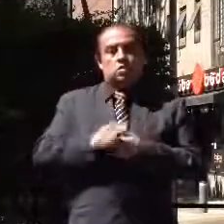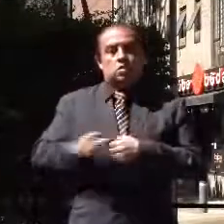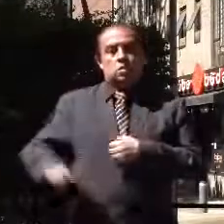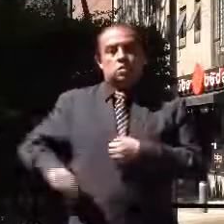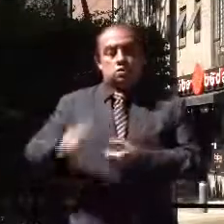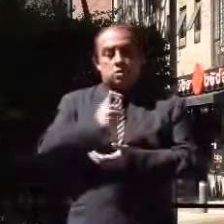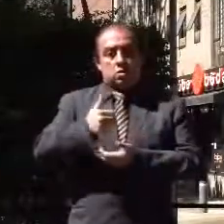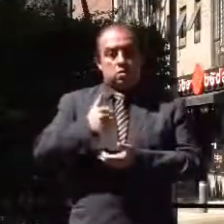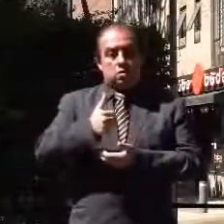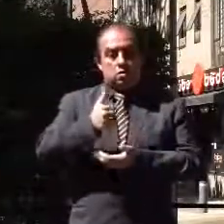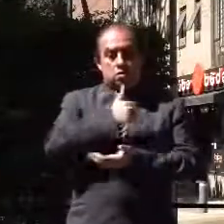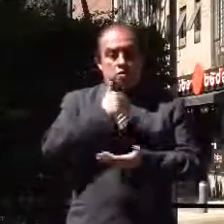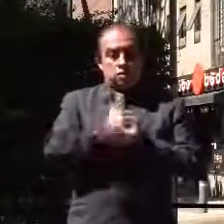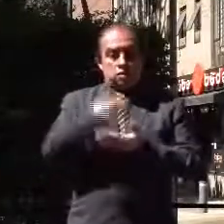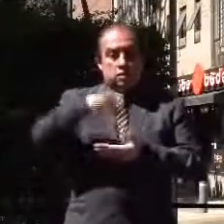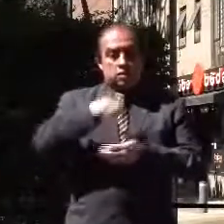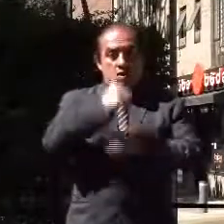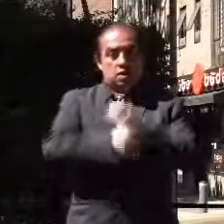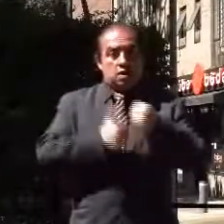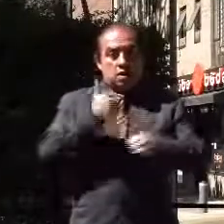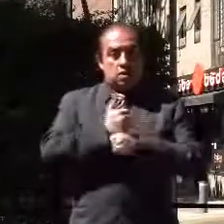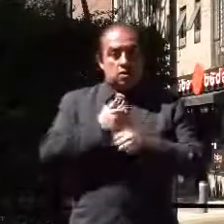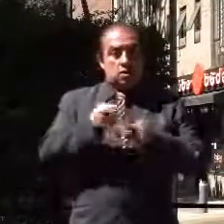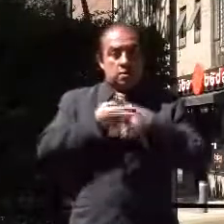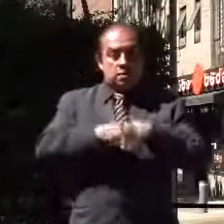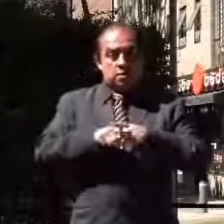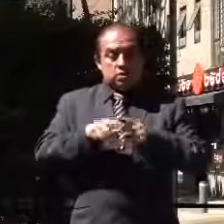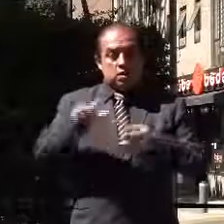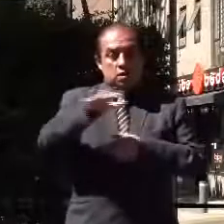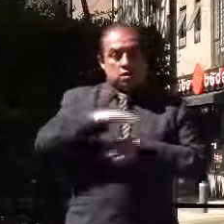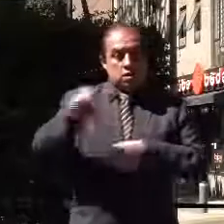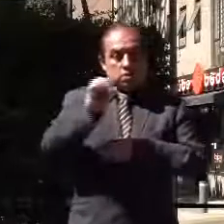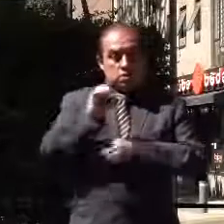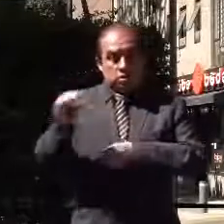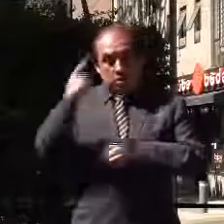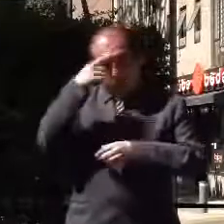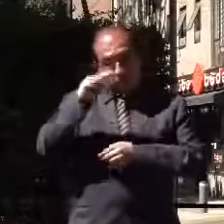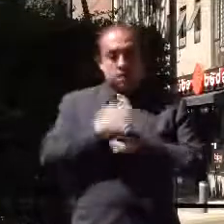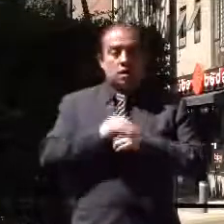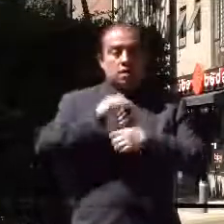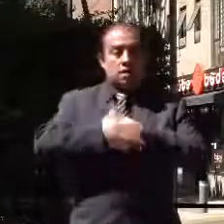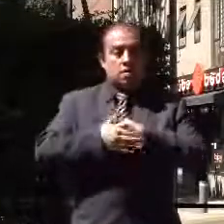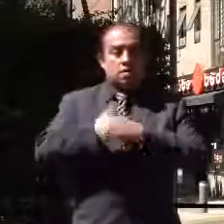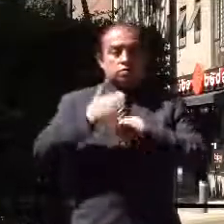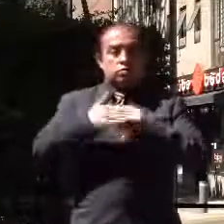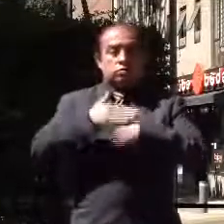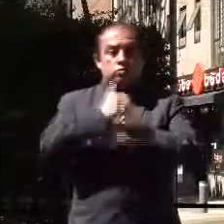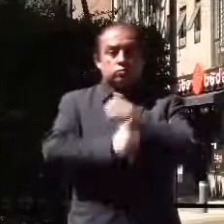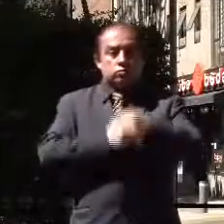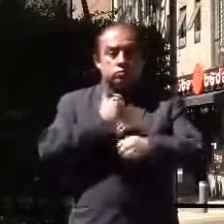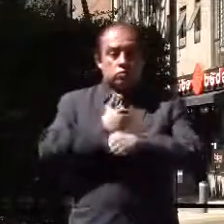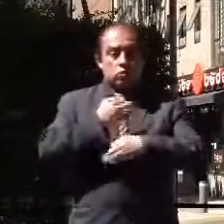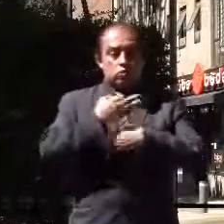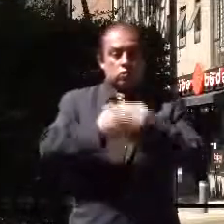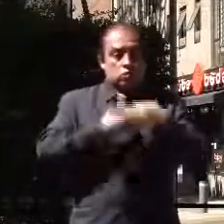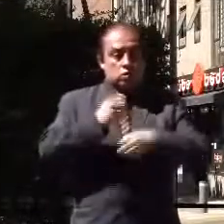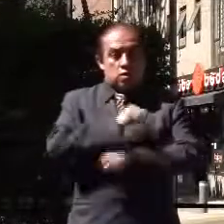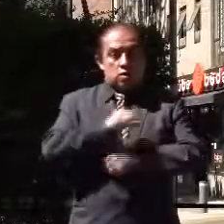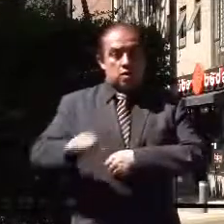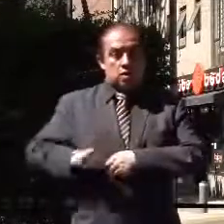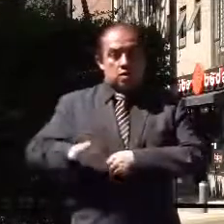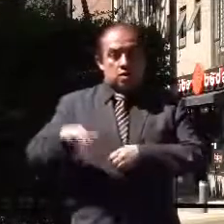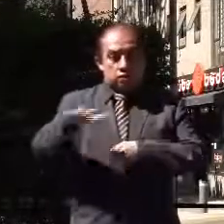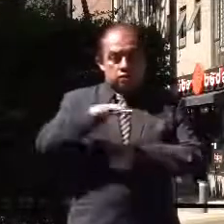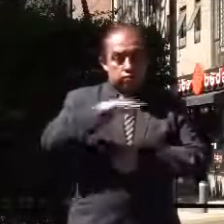están prácticamente iniciando la parte oriente para que concluyamos el próximo año con toda la alcaldía